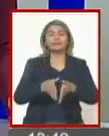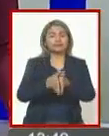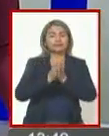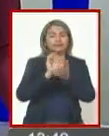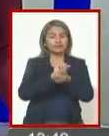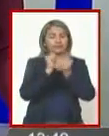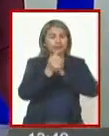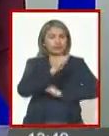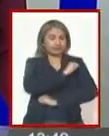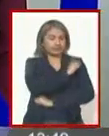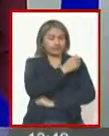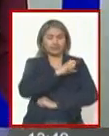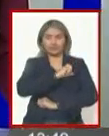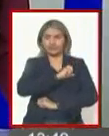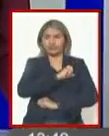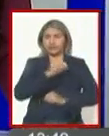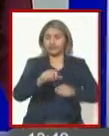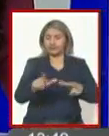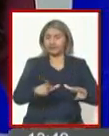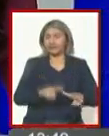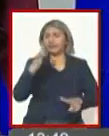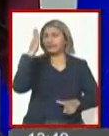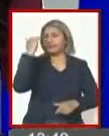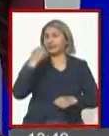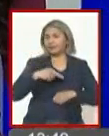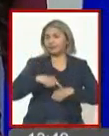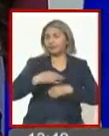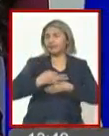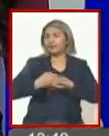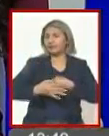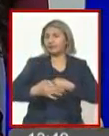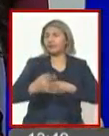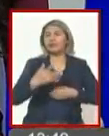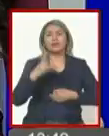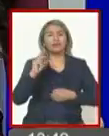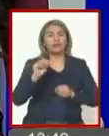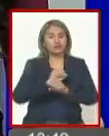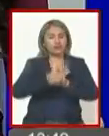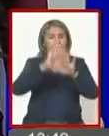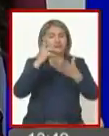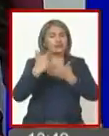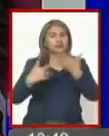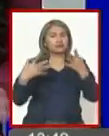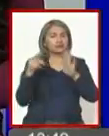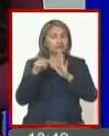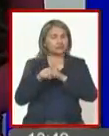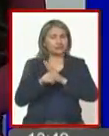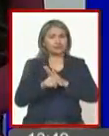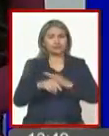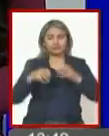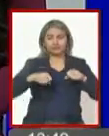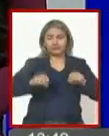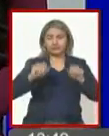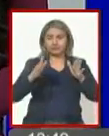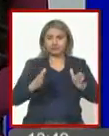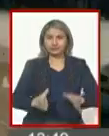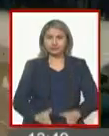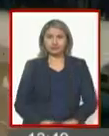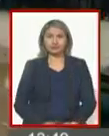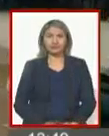Exigiendo el cambio de la autoridad policial de este municipio porque hasta el momento aparentemente no esclarece un hecho de asesinato de un